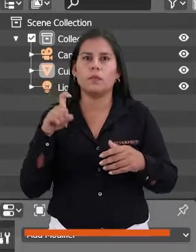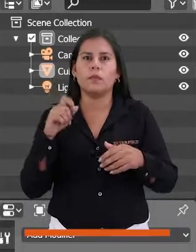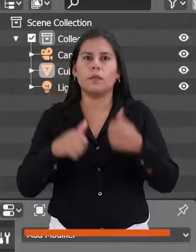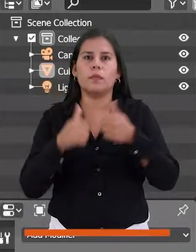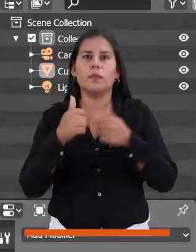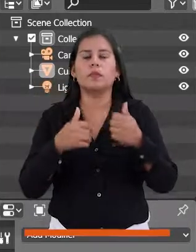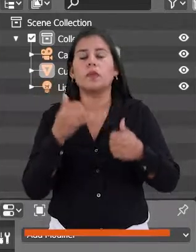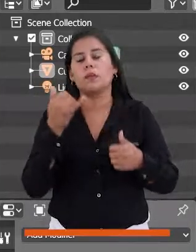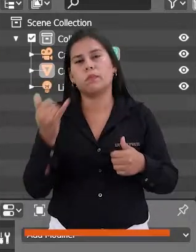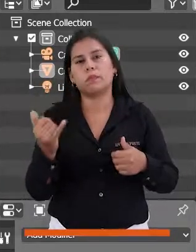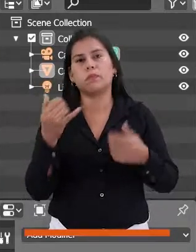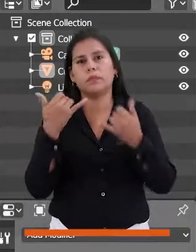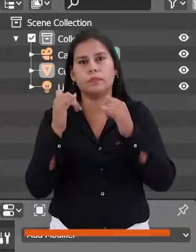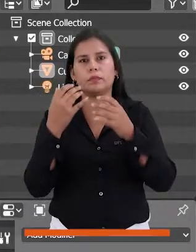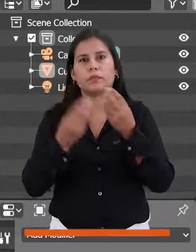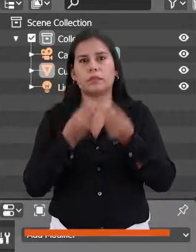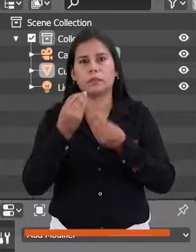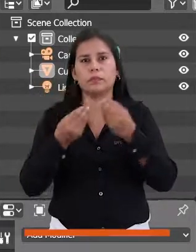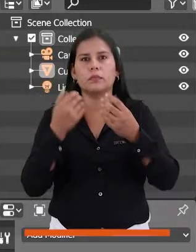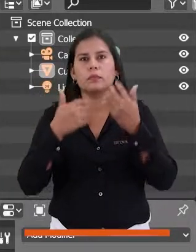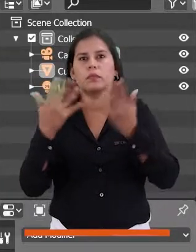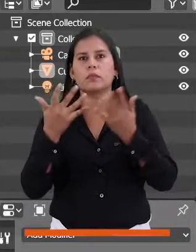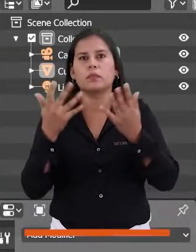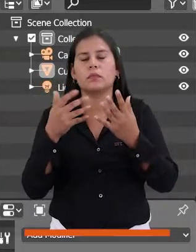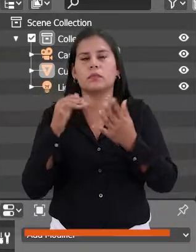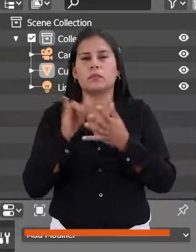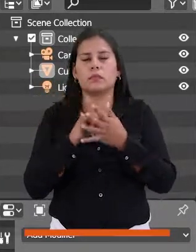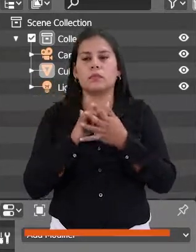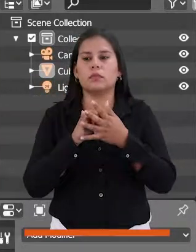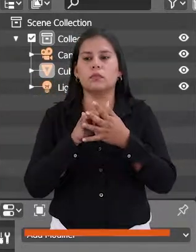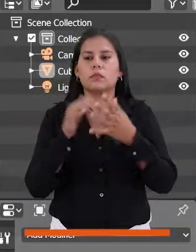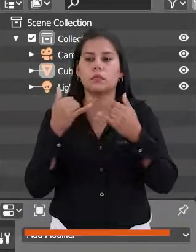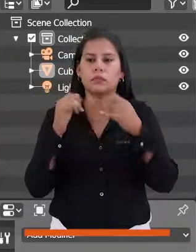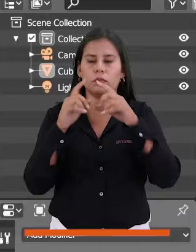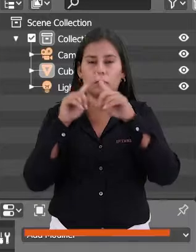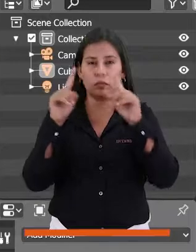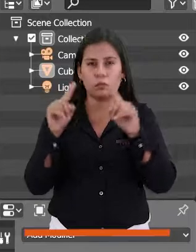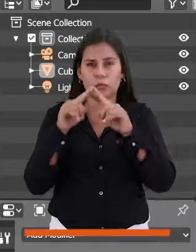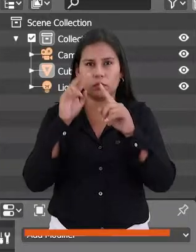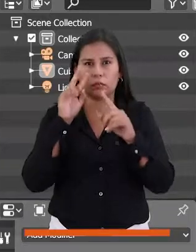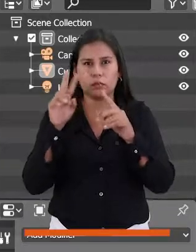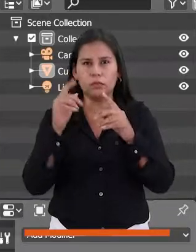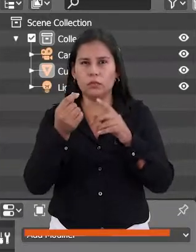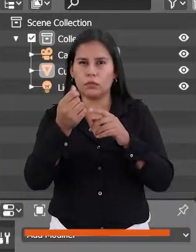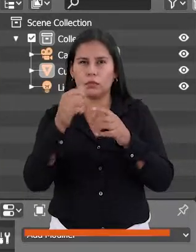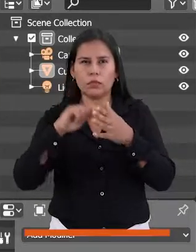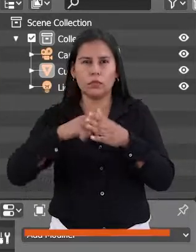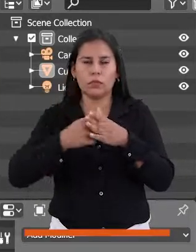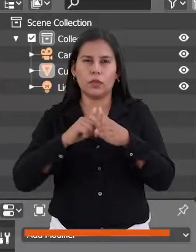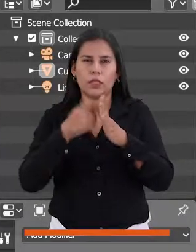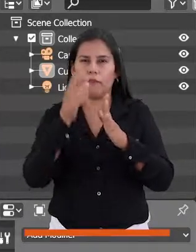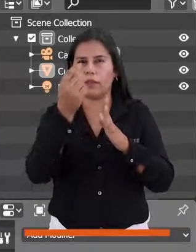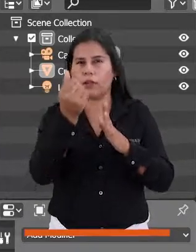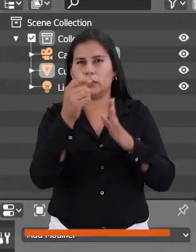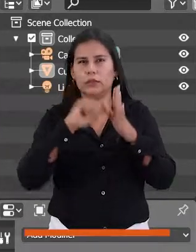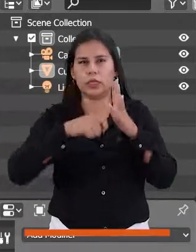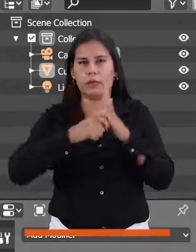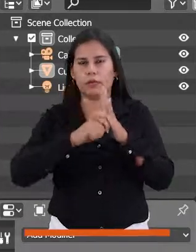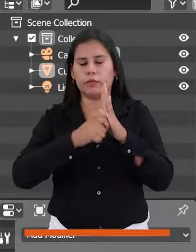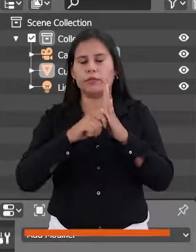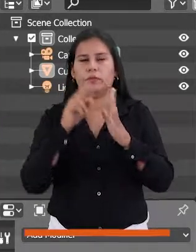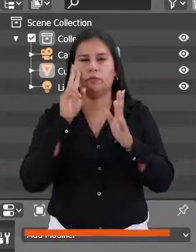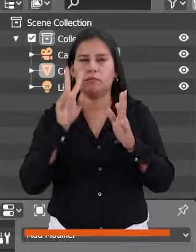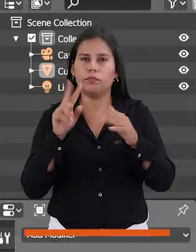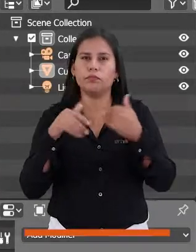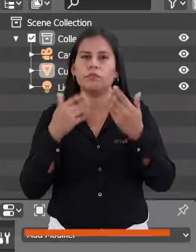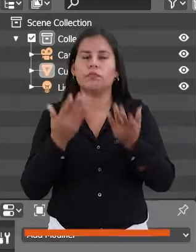vamos a encontrar esta llavecita, este icono que parece una llave, ¿sí?, que tiene forma de llave. Y